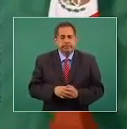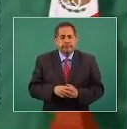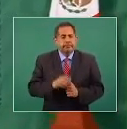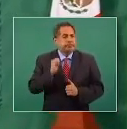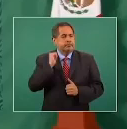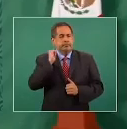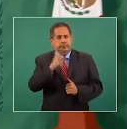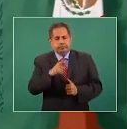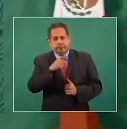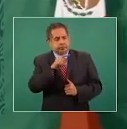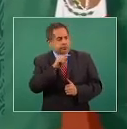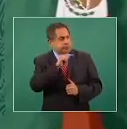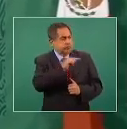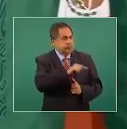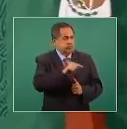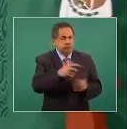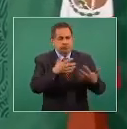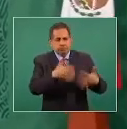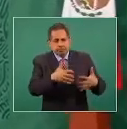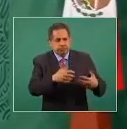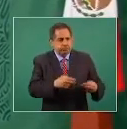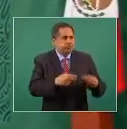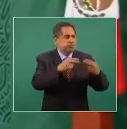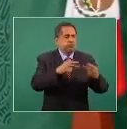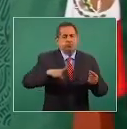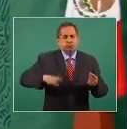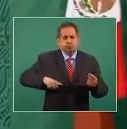empresa o gobierno local